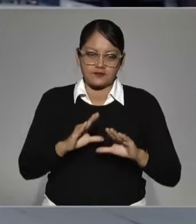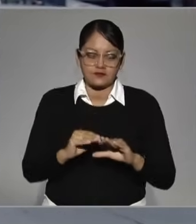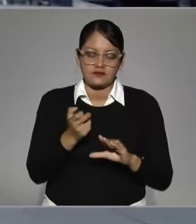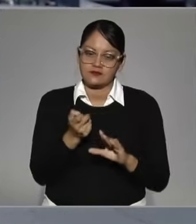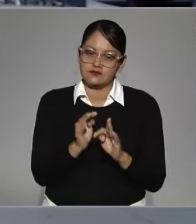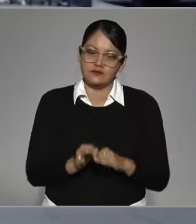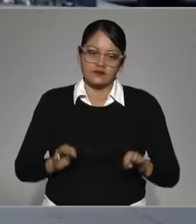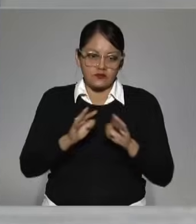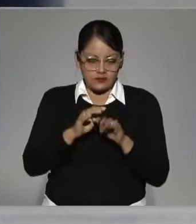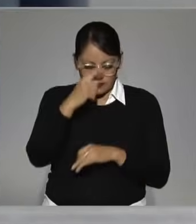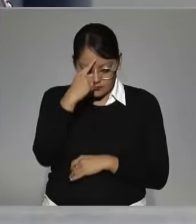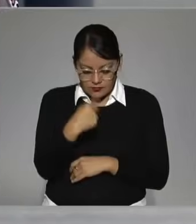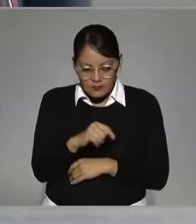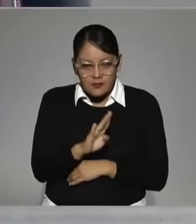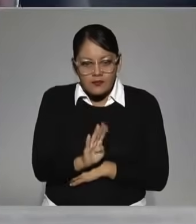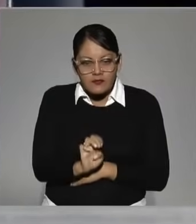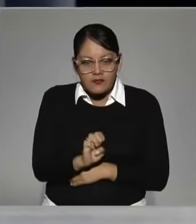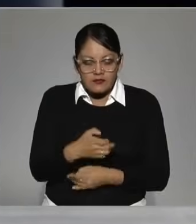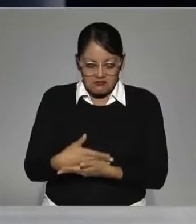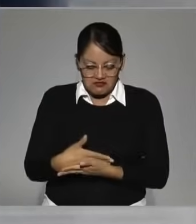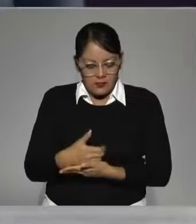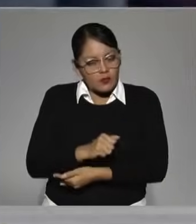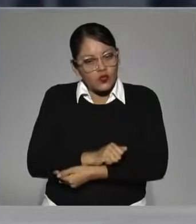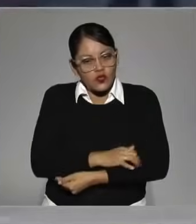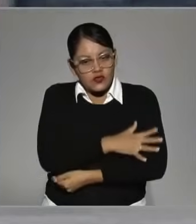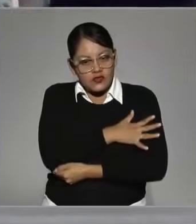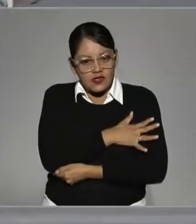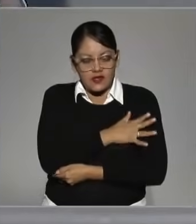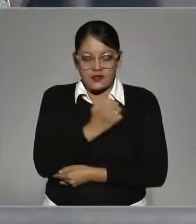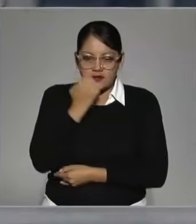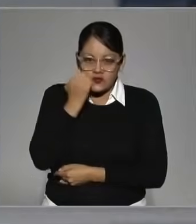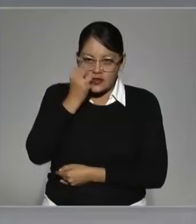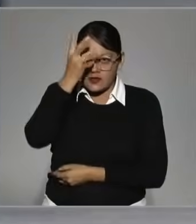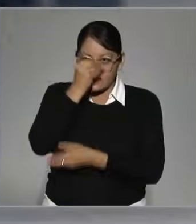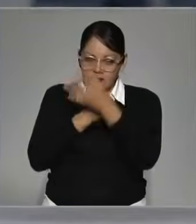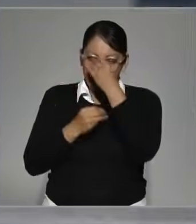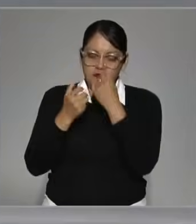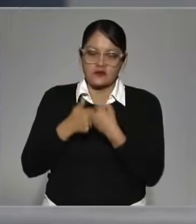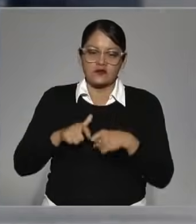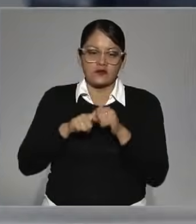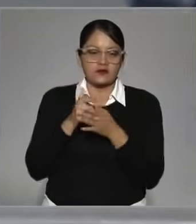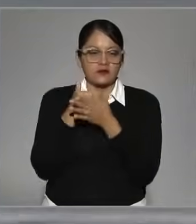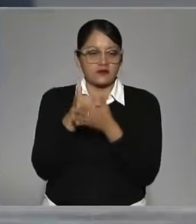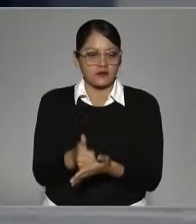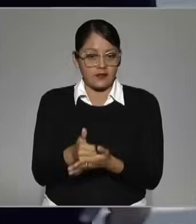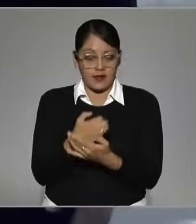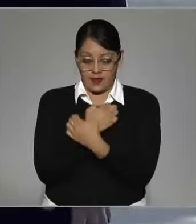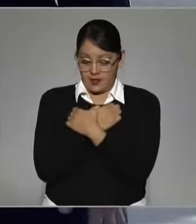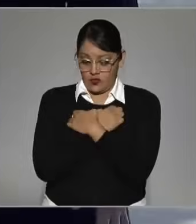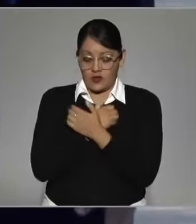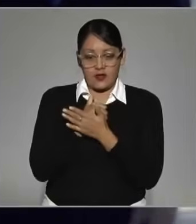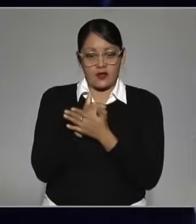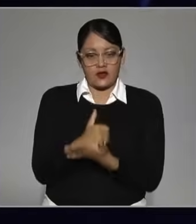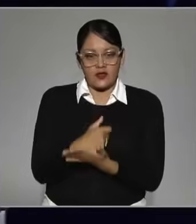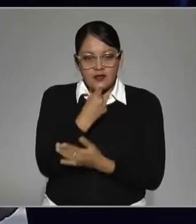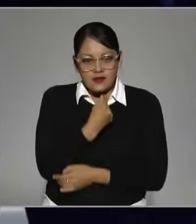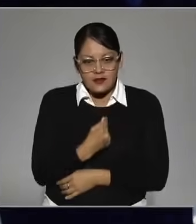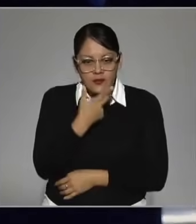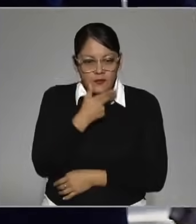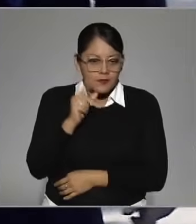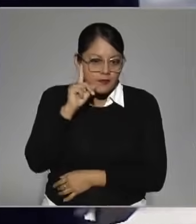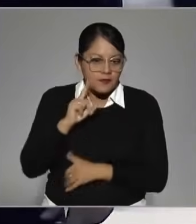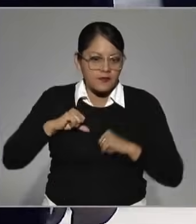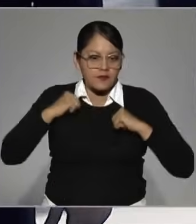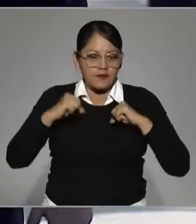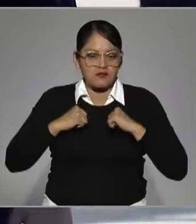en su formación emocional, académica y social. La educación les proporciona a niñas, niños y